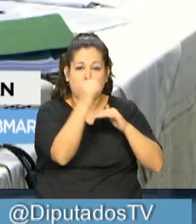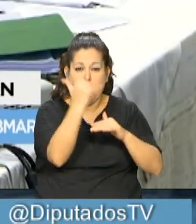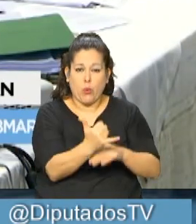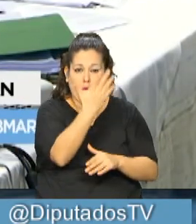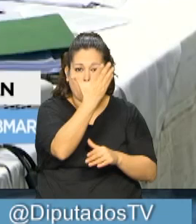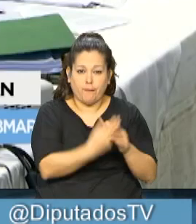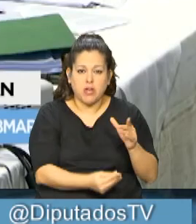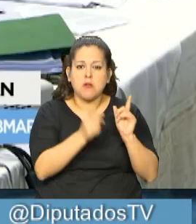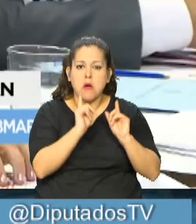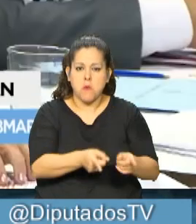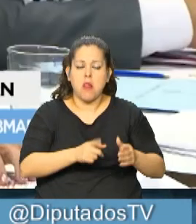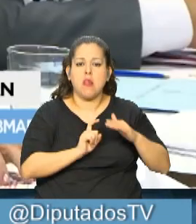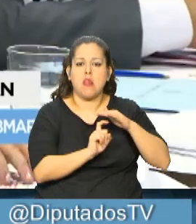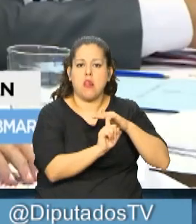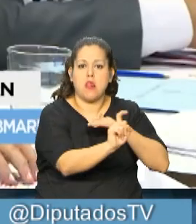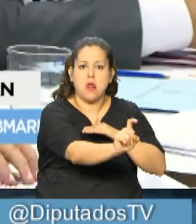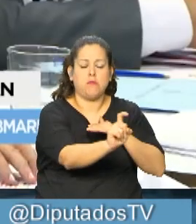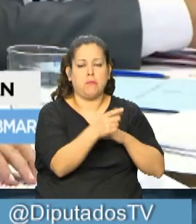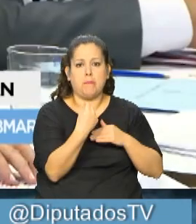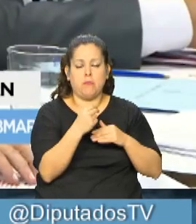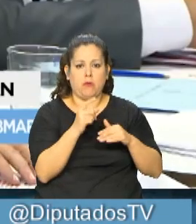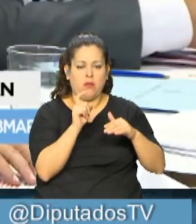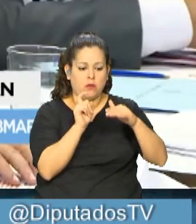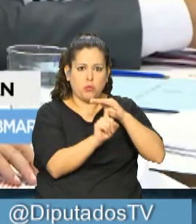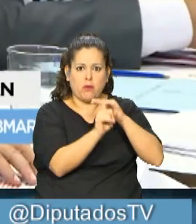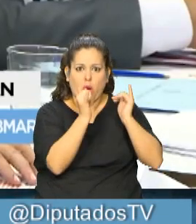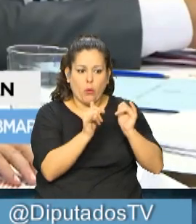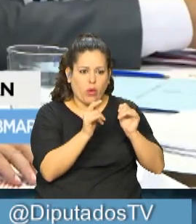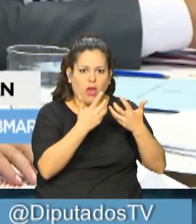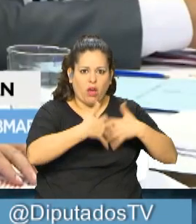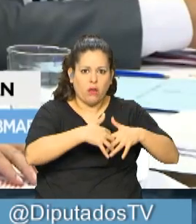que se hiciera un viaje tan largo. Y